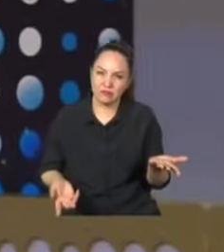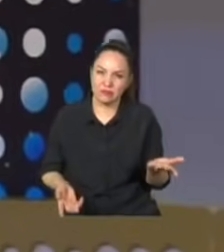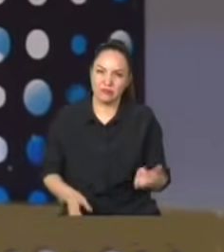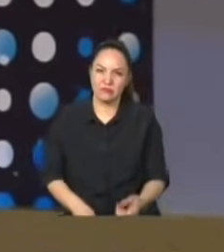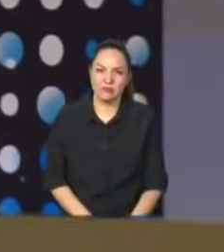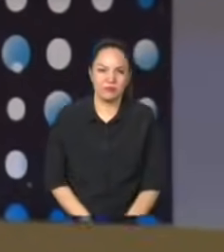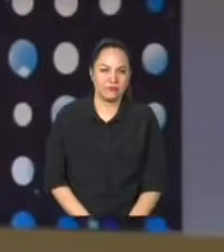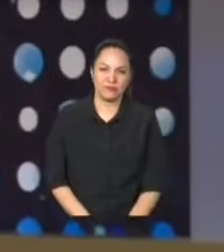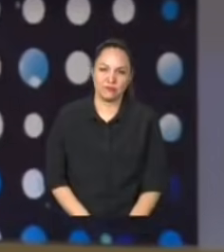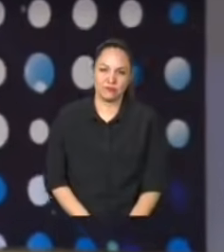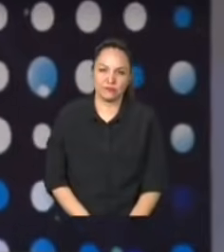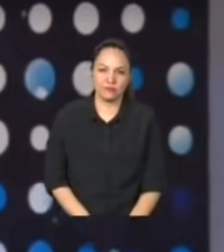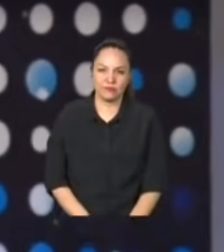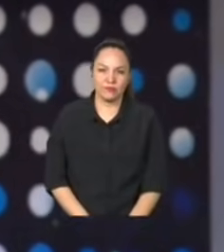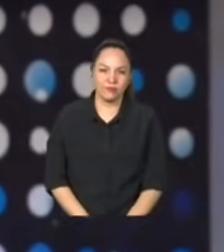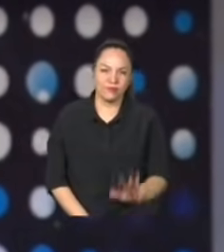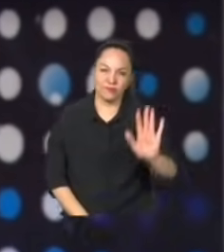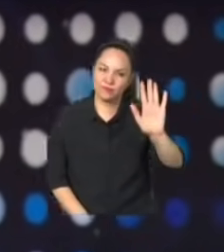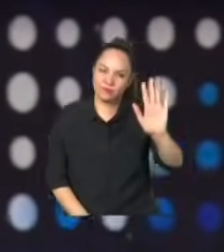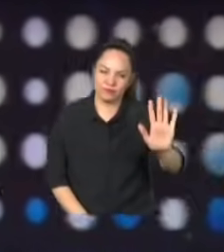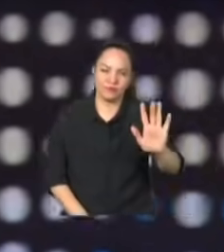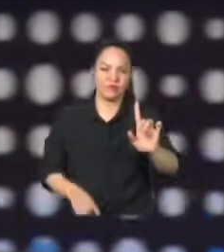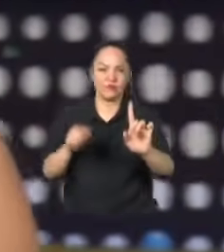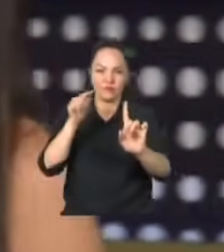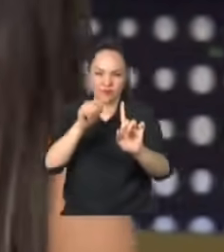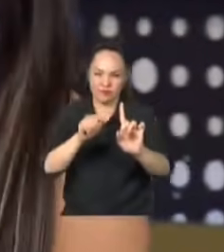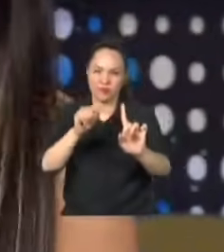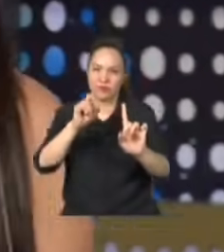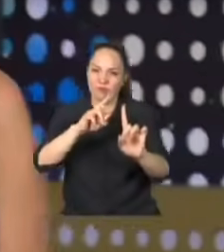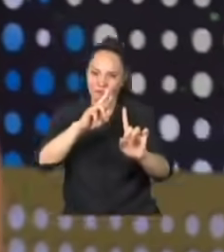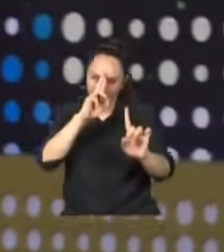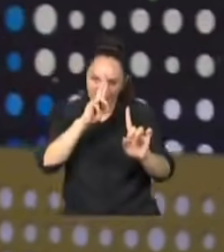¡Tú! ¡Juan! ¡No, no! ¡Tú!